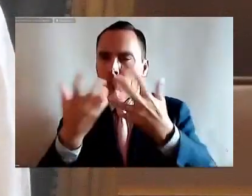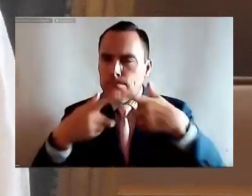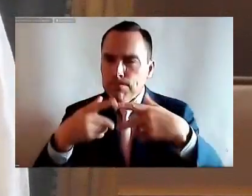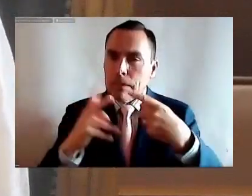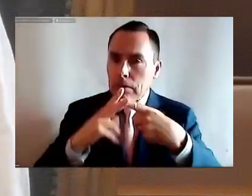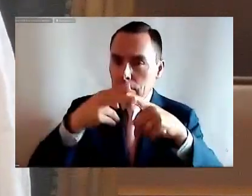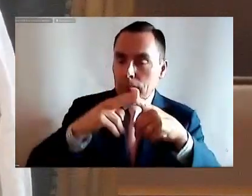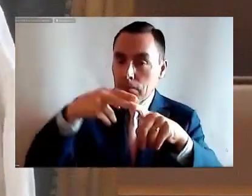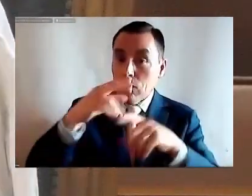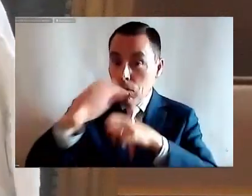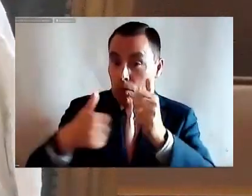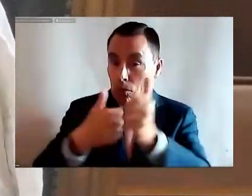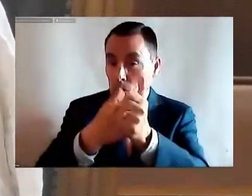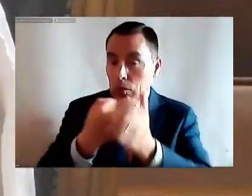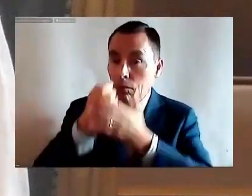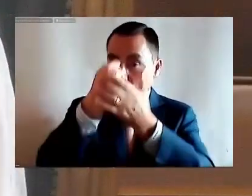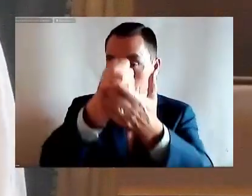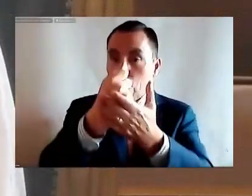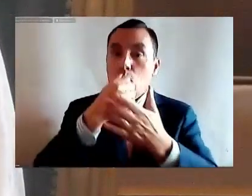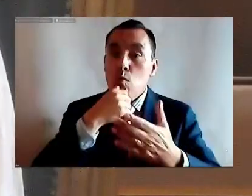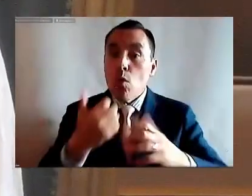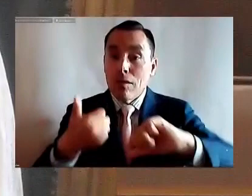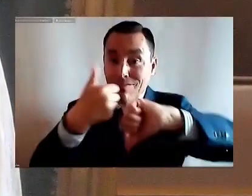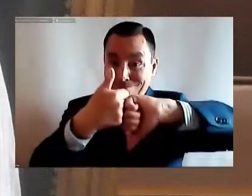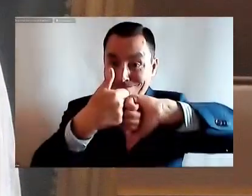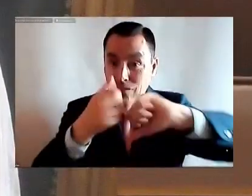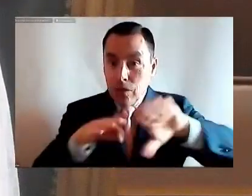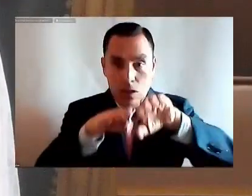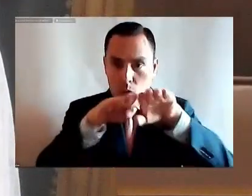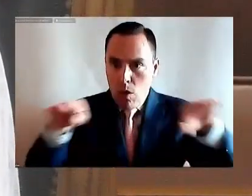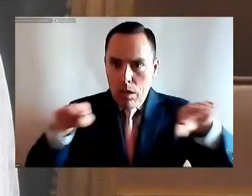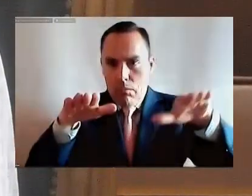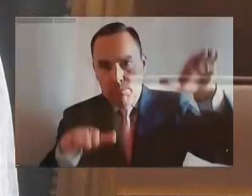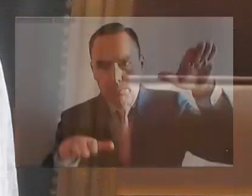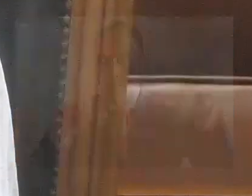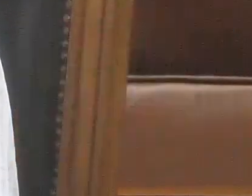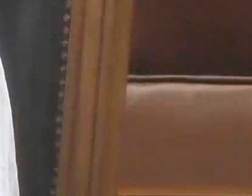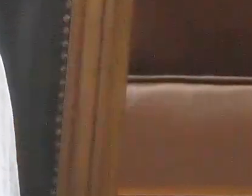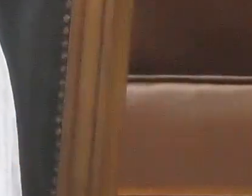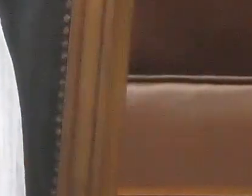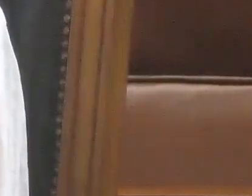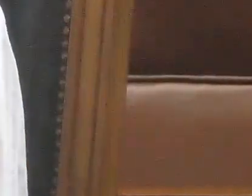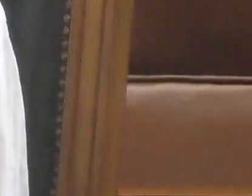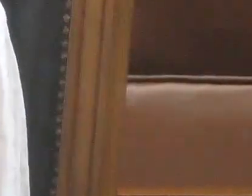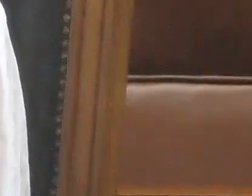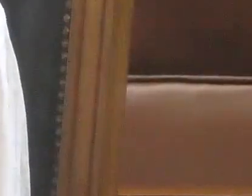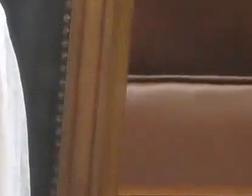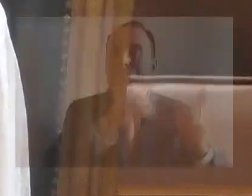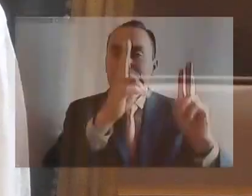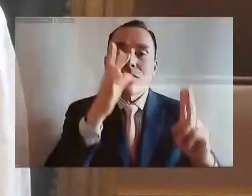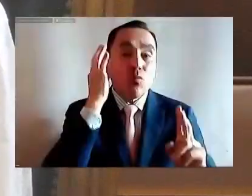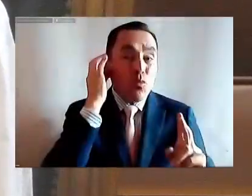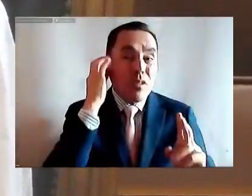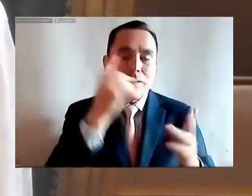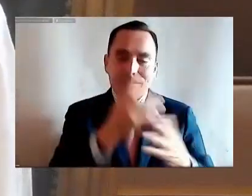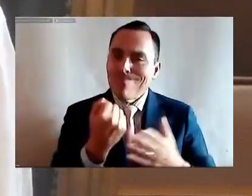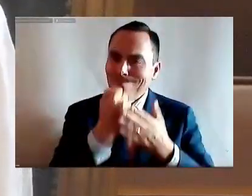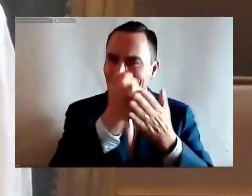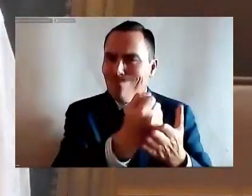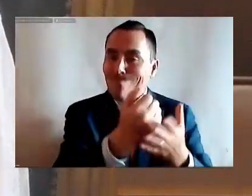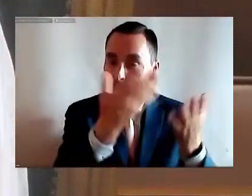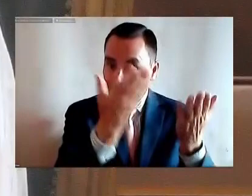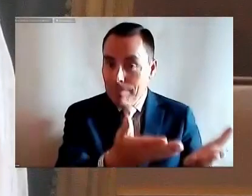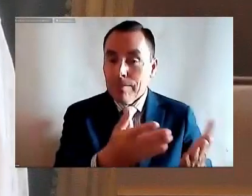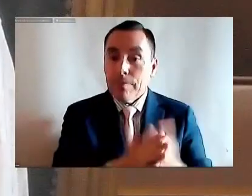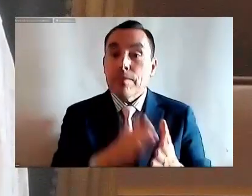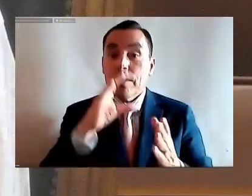potencian la desigualdad de género y la consecuente vulneración de los derechos de las mujeres. Así, CEPAL